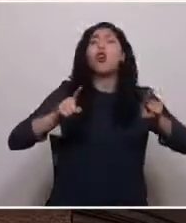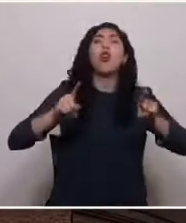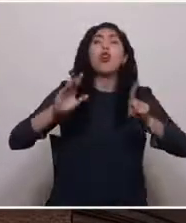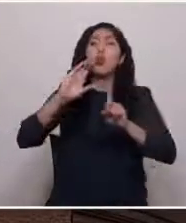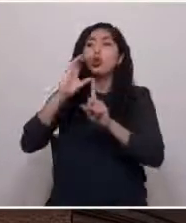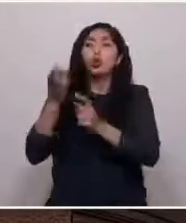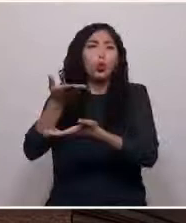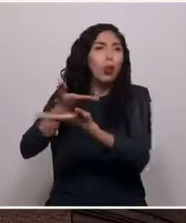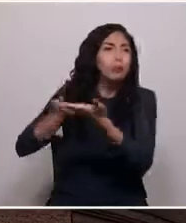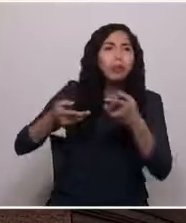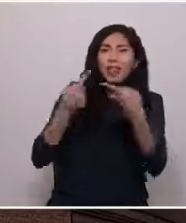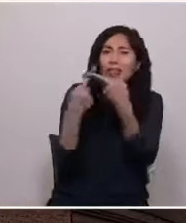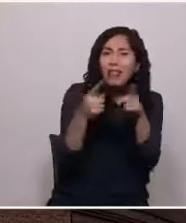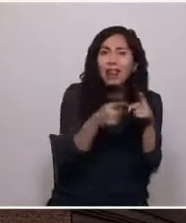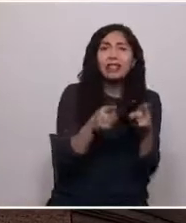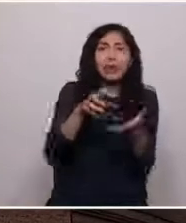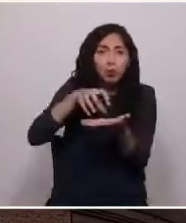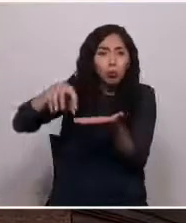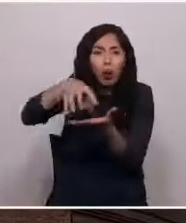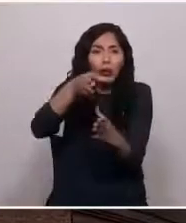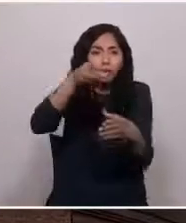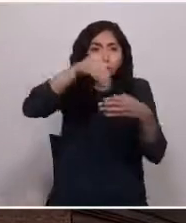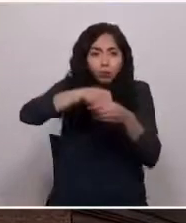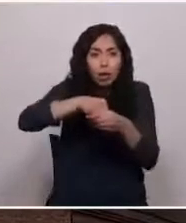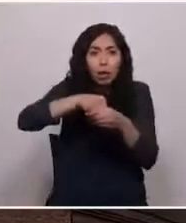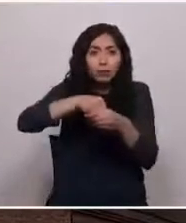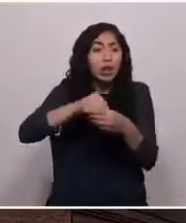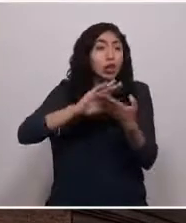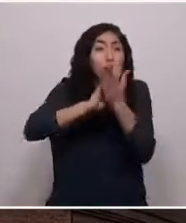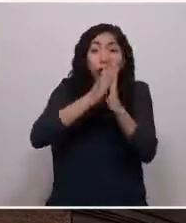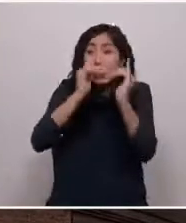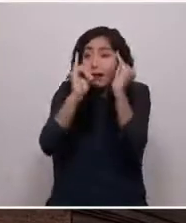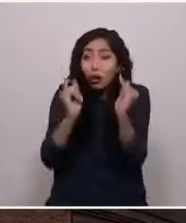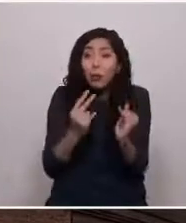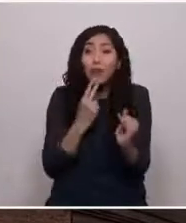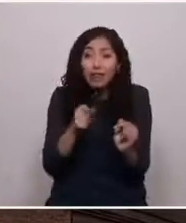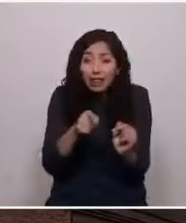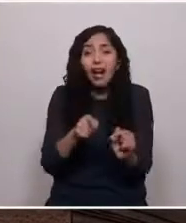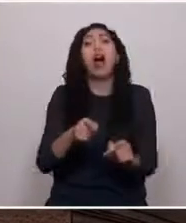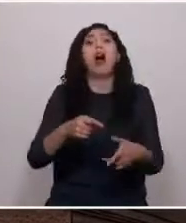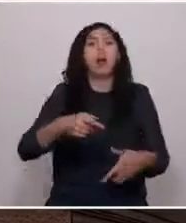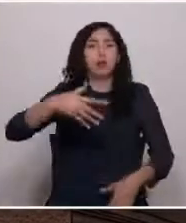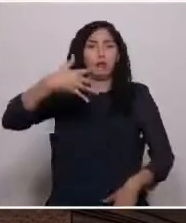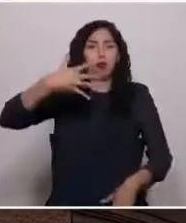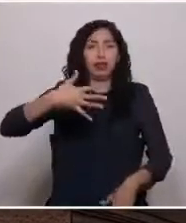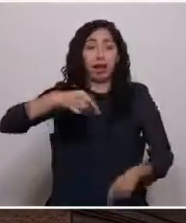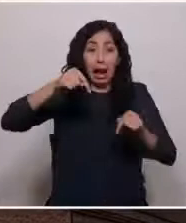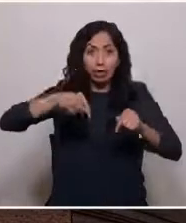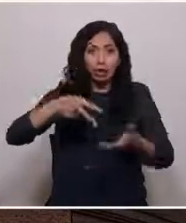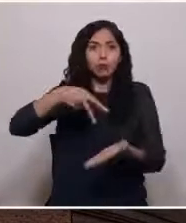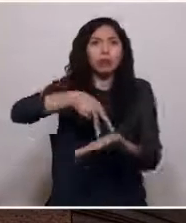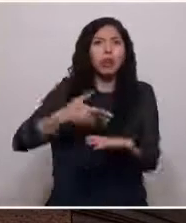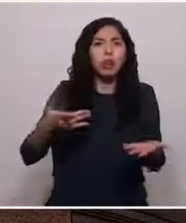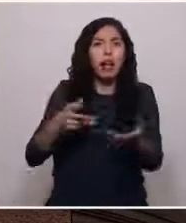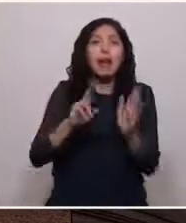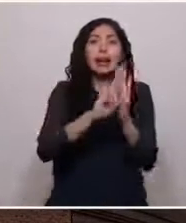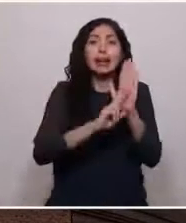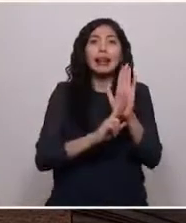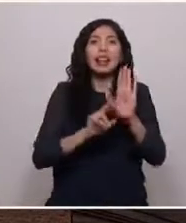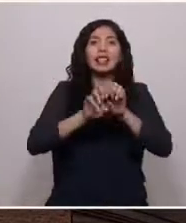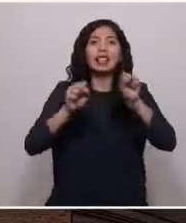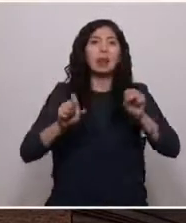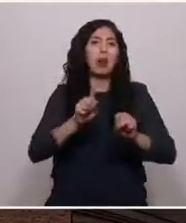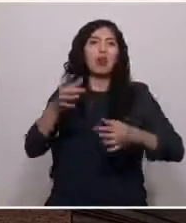que ponga en el centro todas las formas de vida si estamos aquí es para cambiar las reglas de un sistema injusto para revocar la